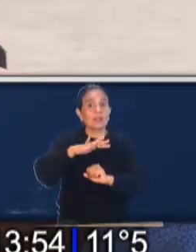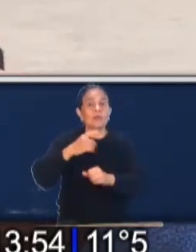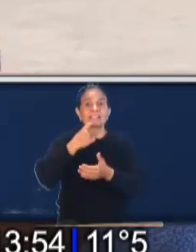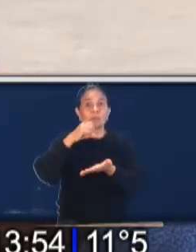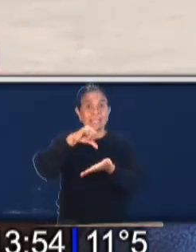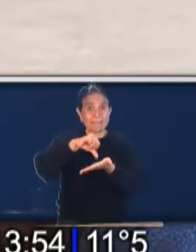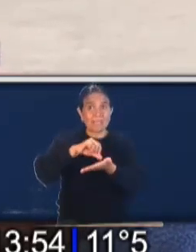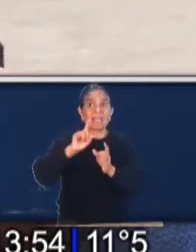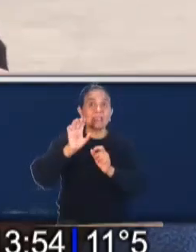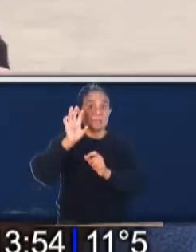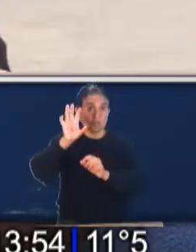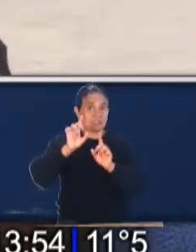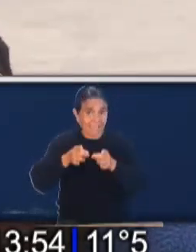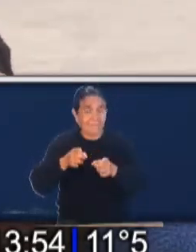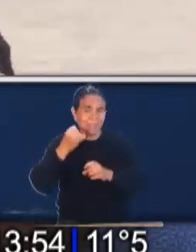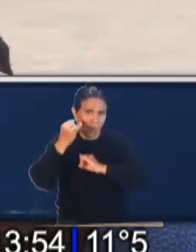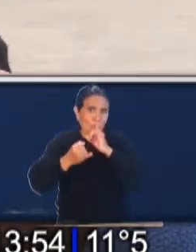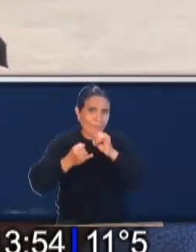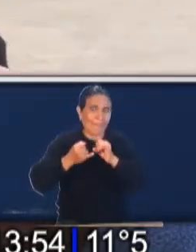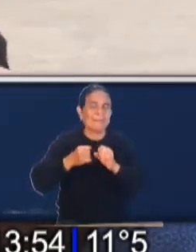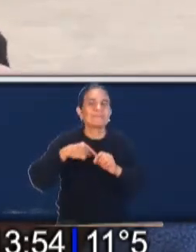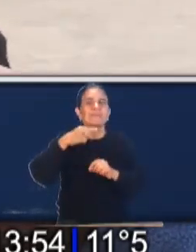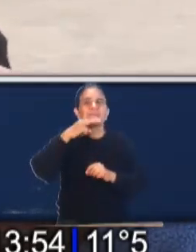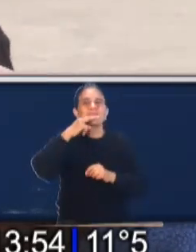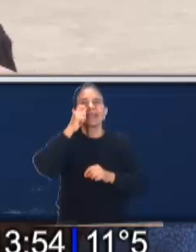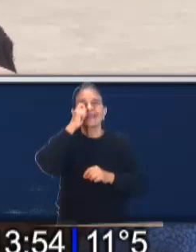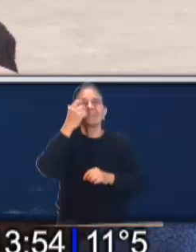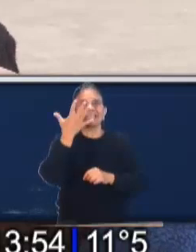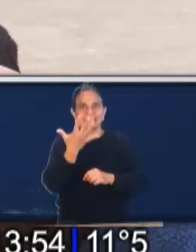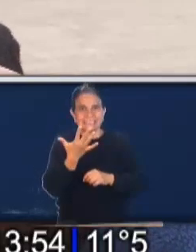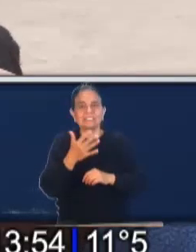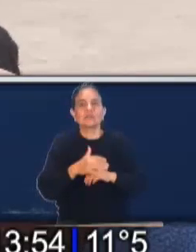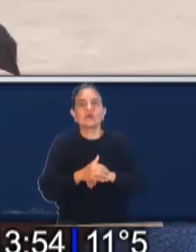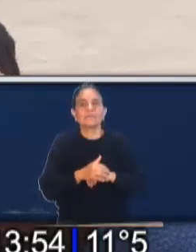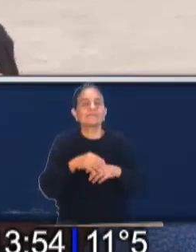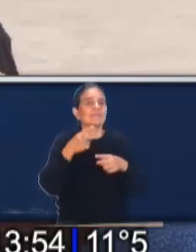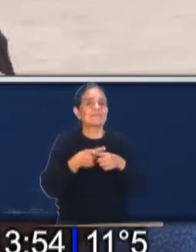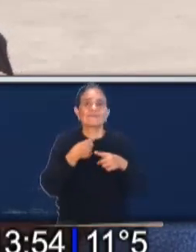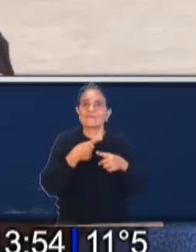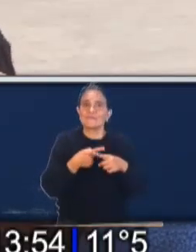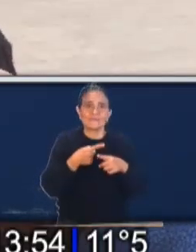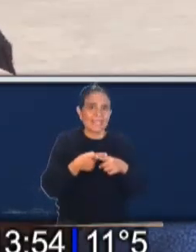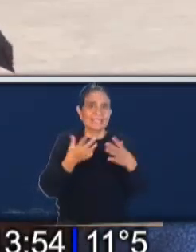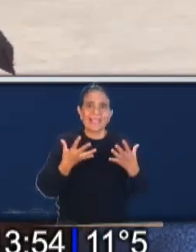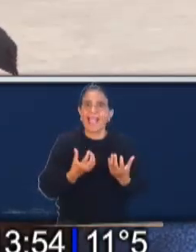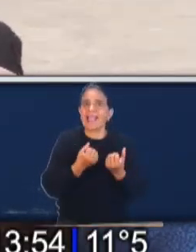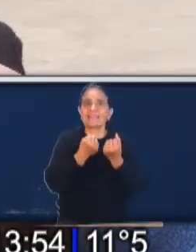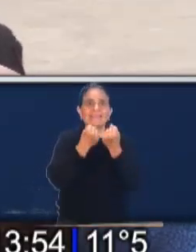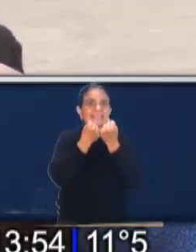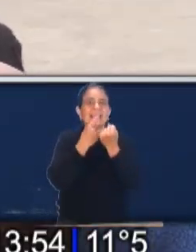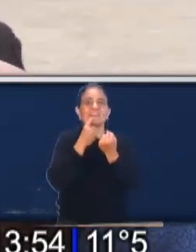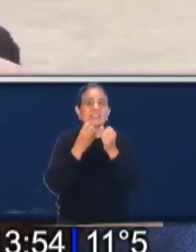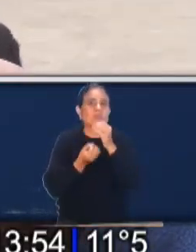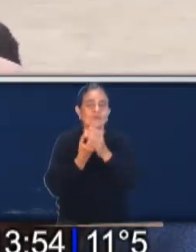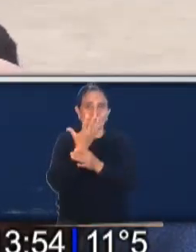provincia. Y por supuesto que el día viernes 25 ya vamos directamente a los festejos por el aniversario de la ciudad de San Luis,